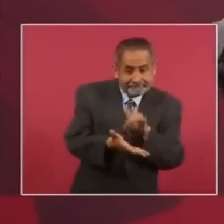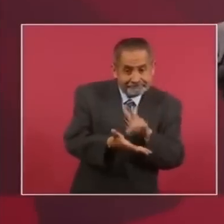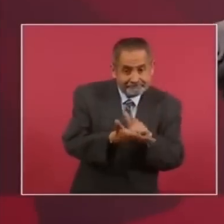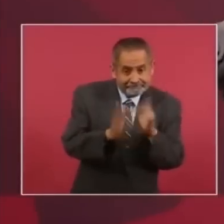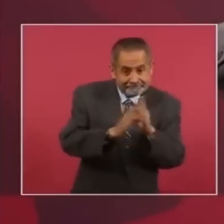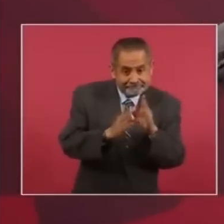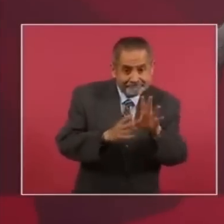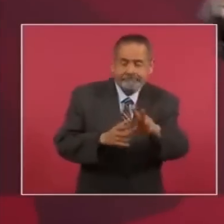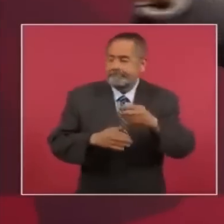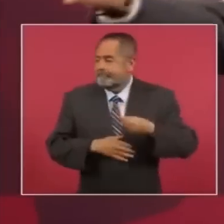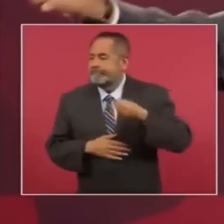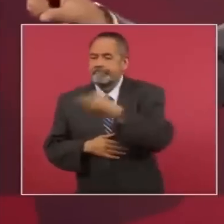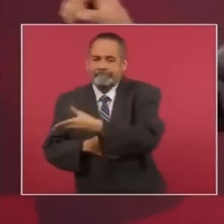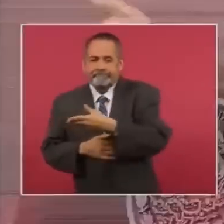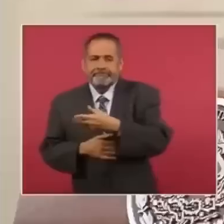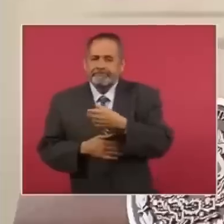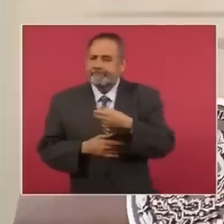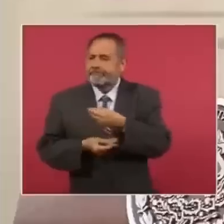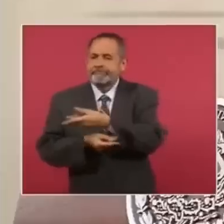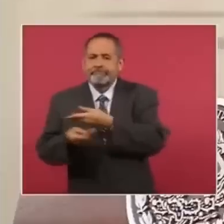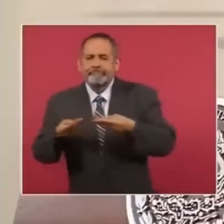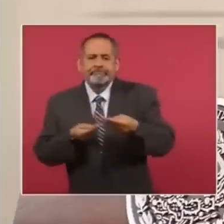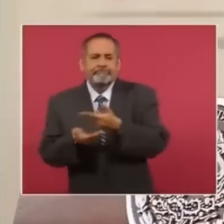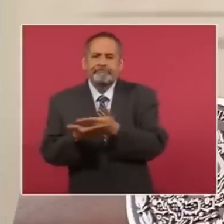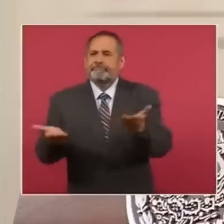que se obtiene, pues se comparte.